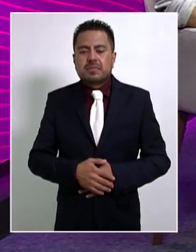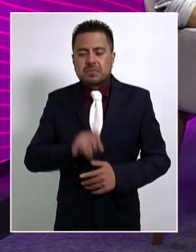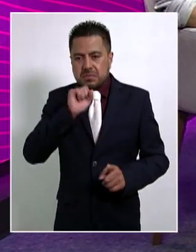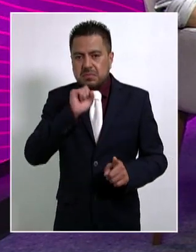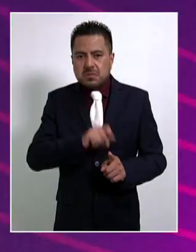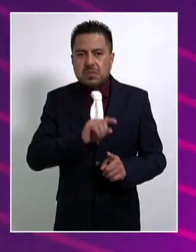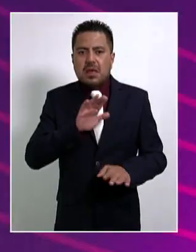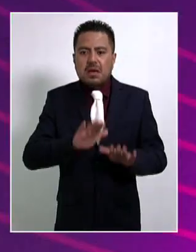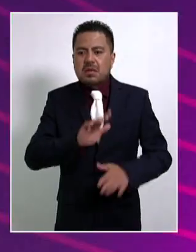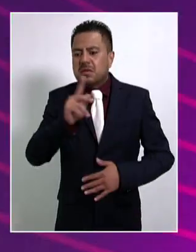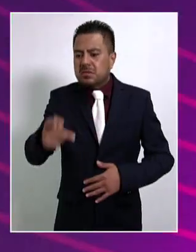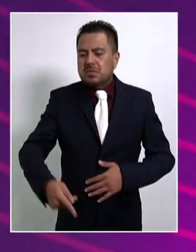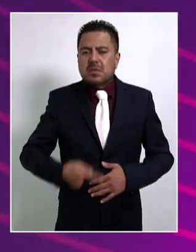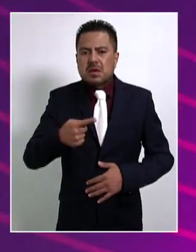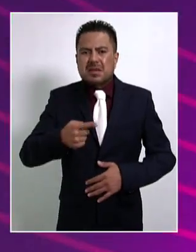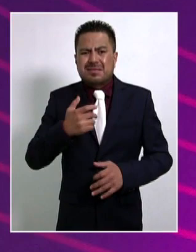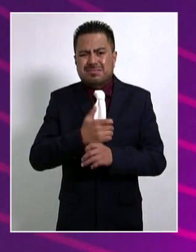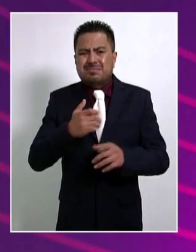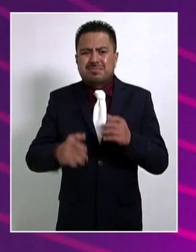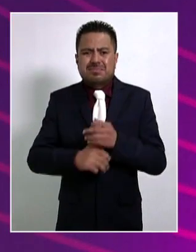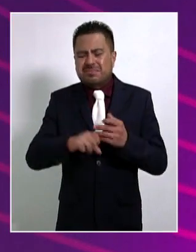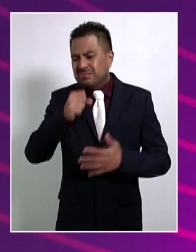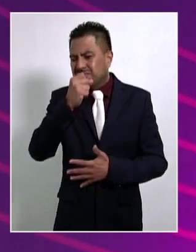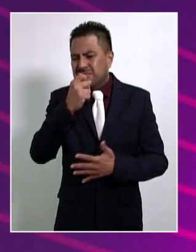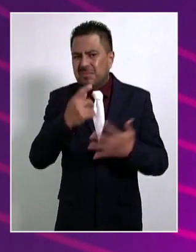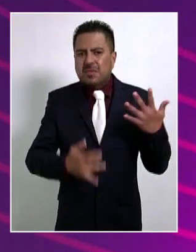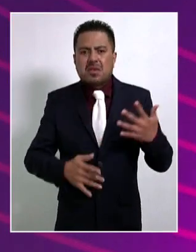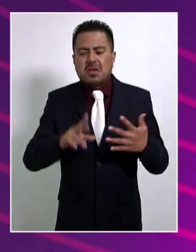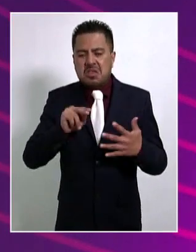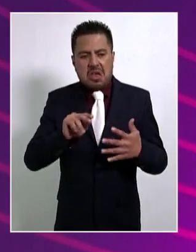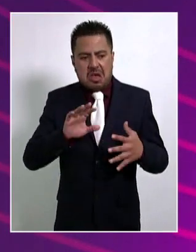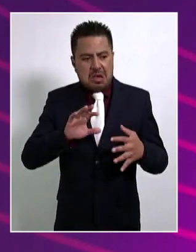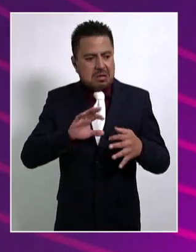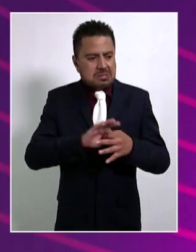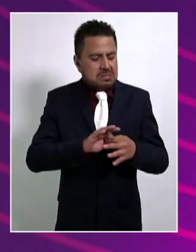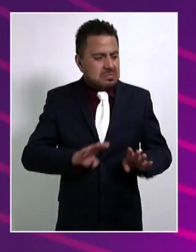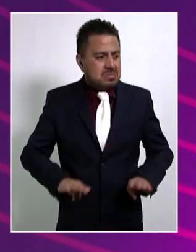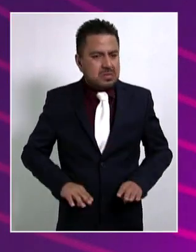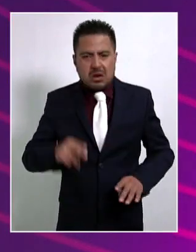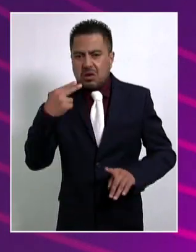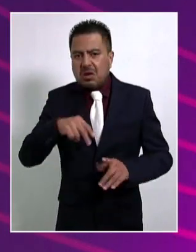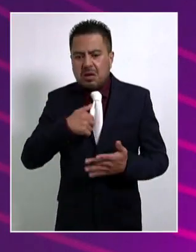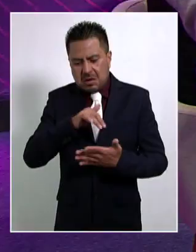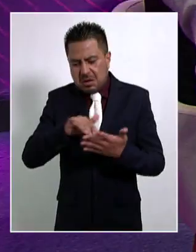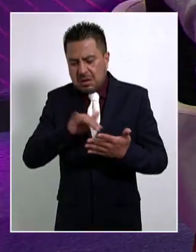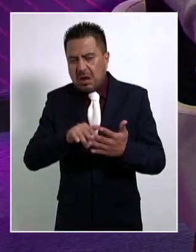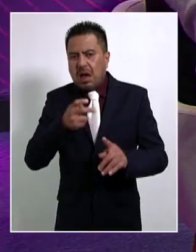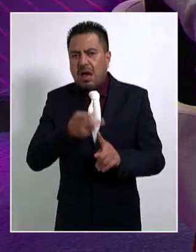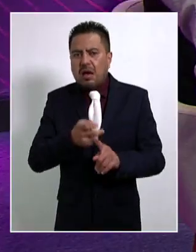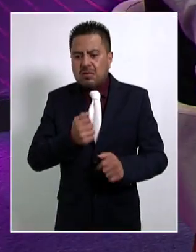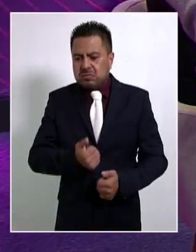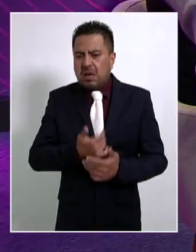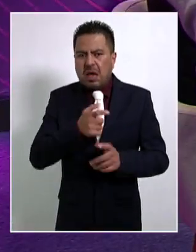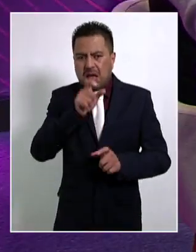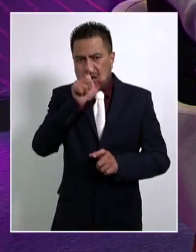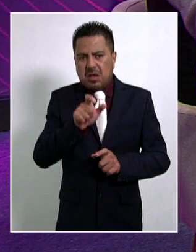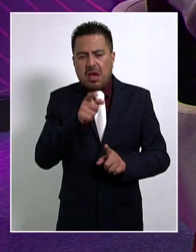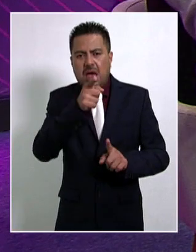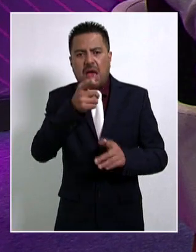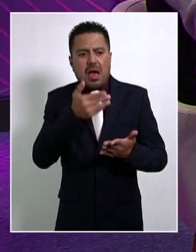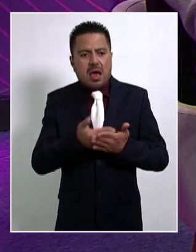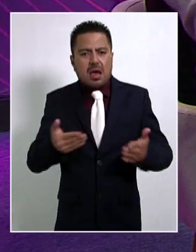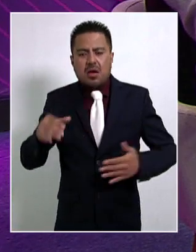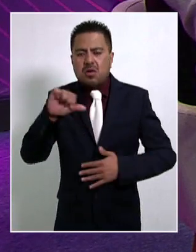me preguntaría demasiadas cosas, como no coincide el nombre que estoy leyendo con la expresión del género que me